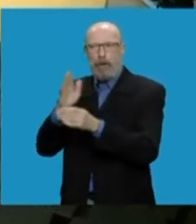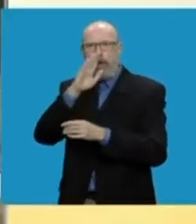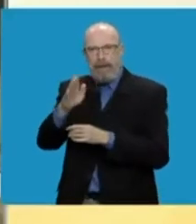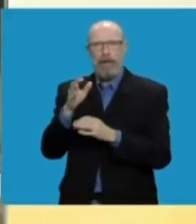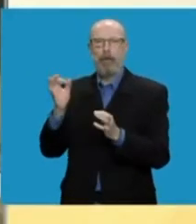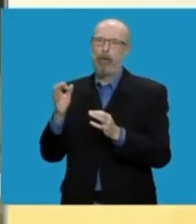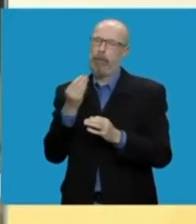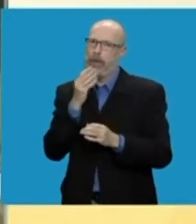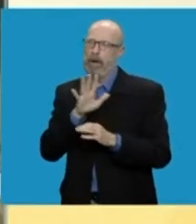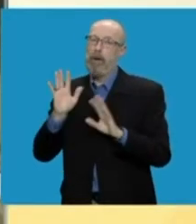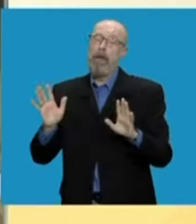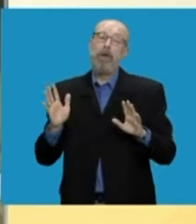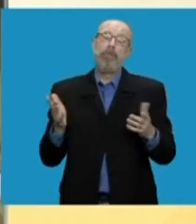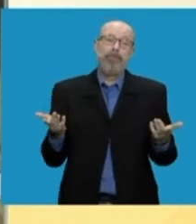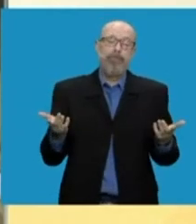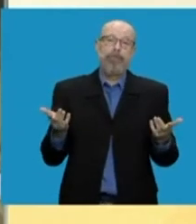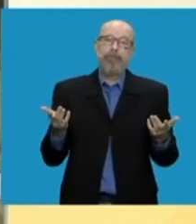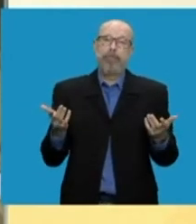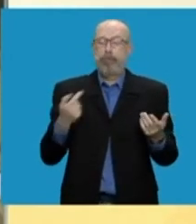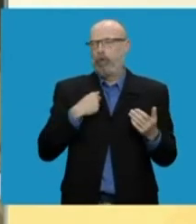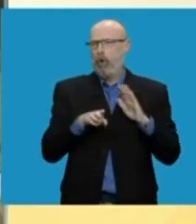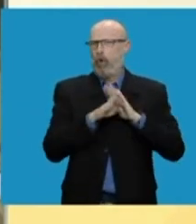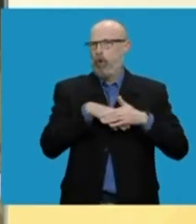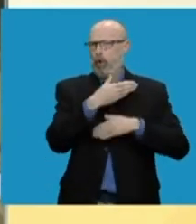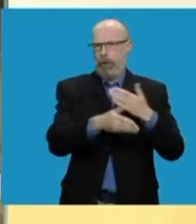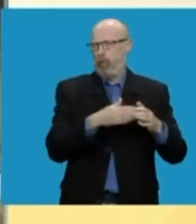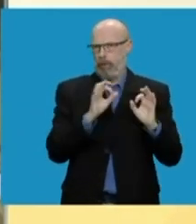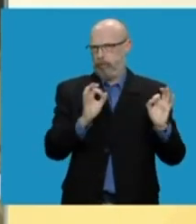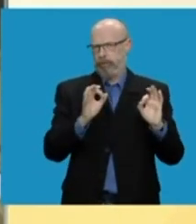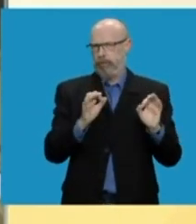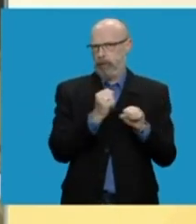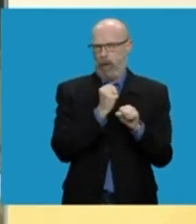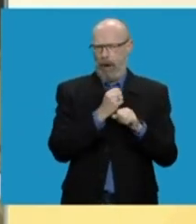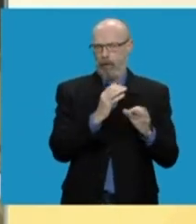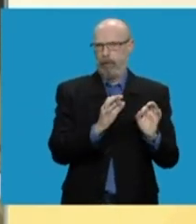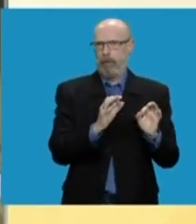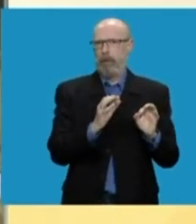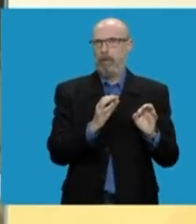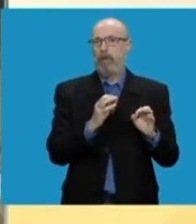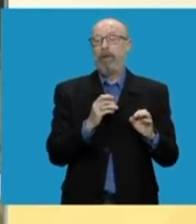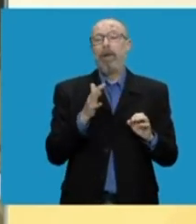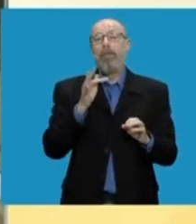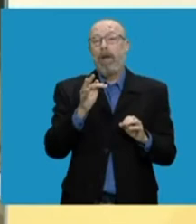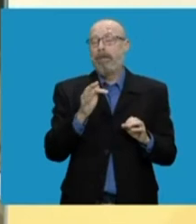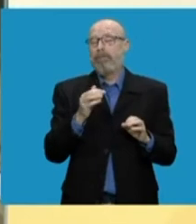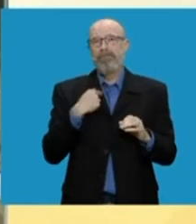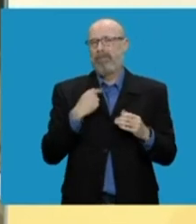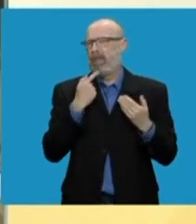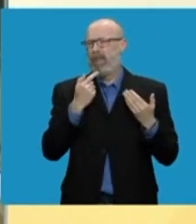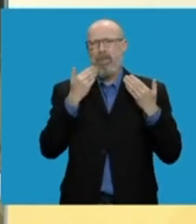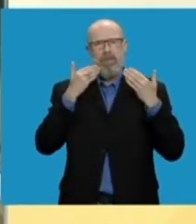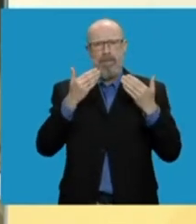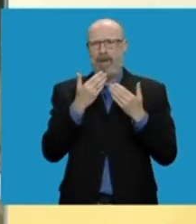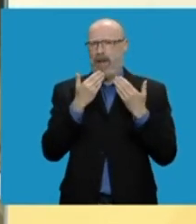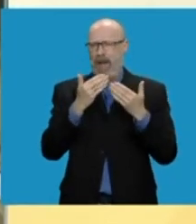mundo. Y bueno, pues con eso seguiré, lo seguiré sintiendo. Y por supuesto, mi máximo agradecimiento a todos,